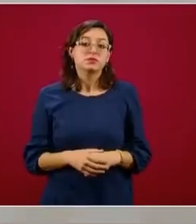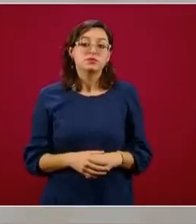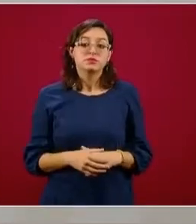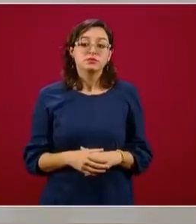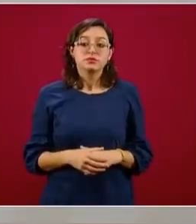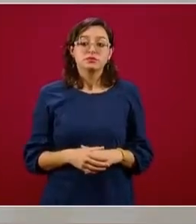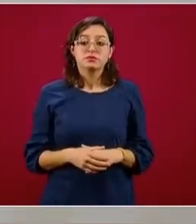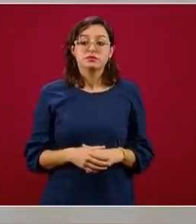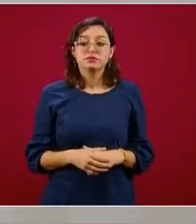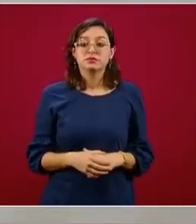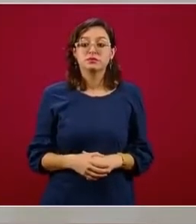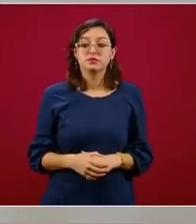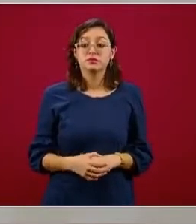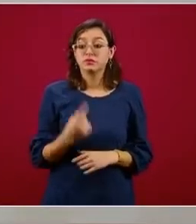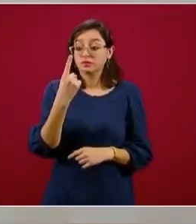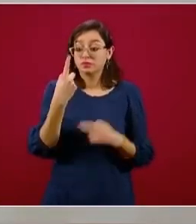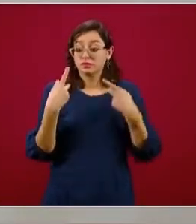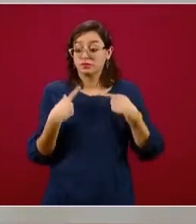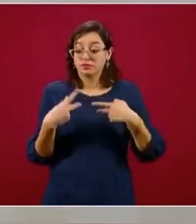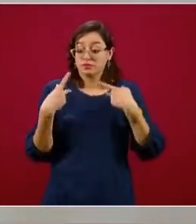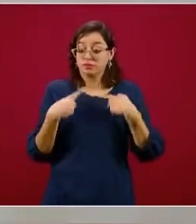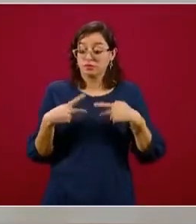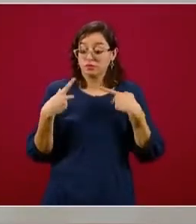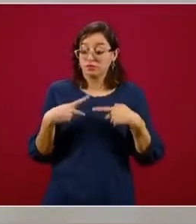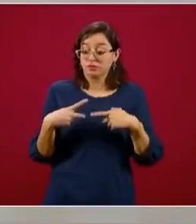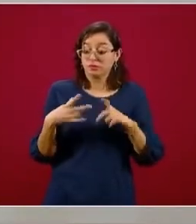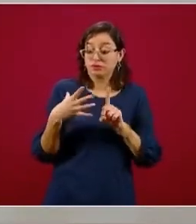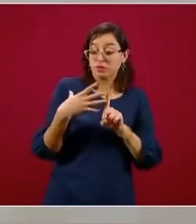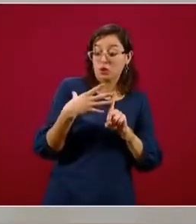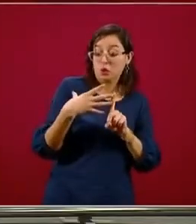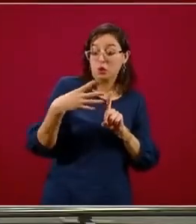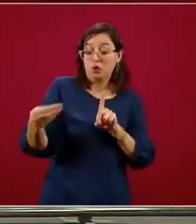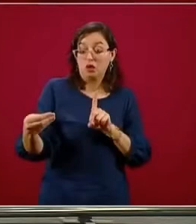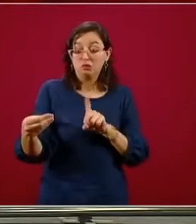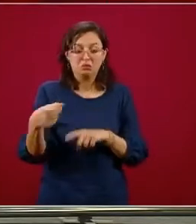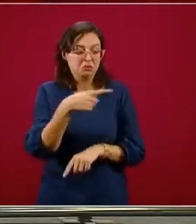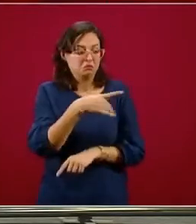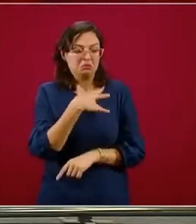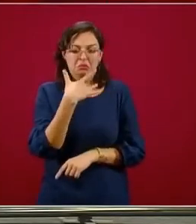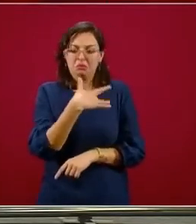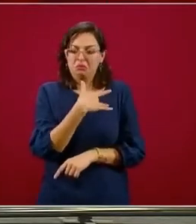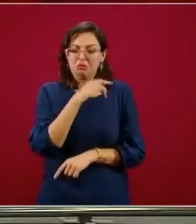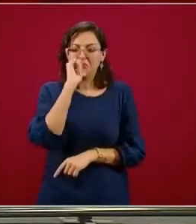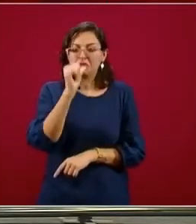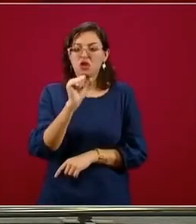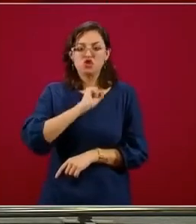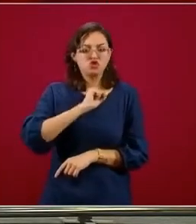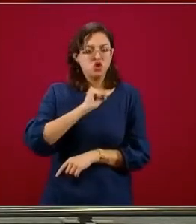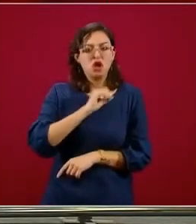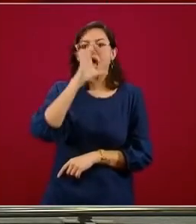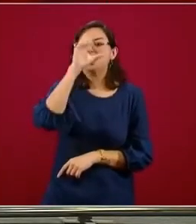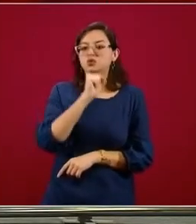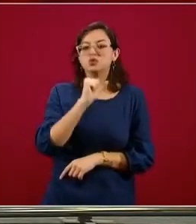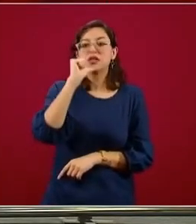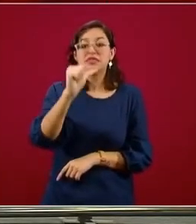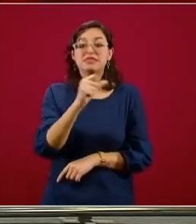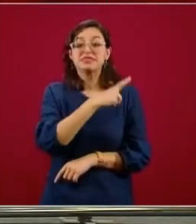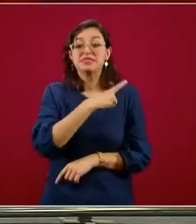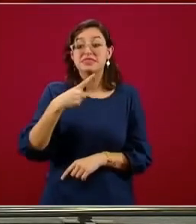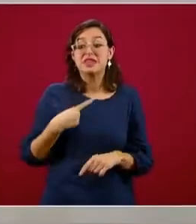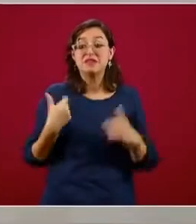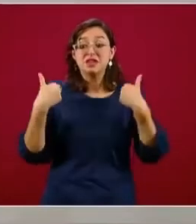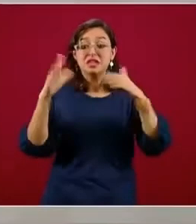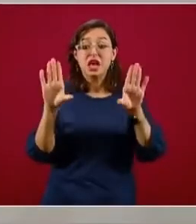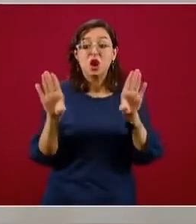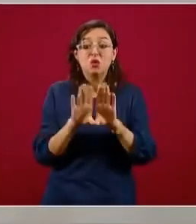para que una persona se pudiera contagiar de un portador o de una persona asintomática, tendría que prácticamente entrar en